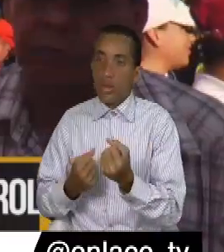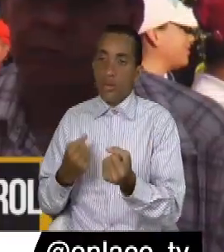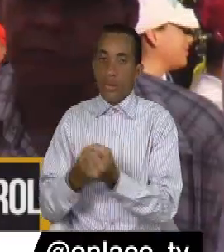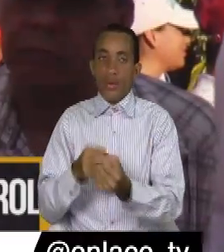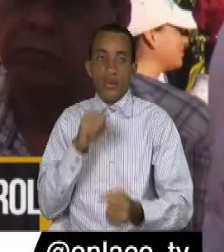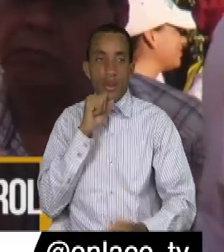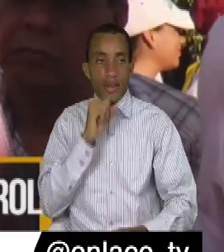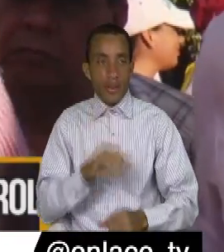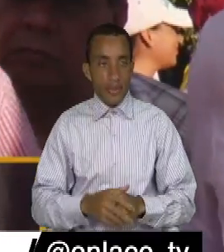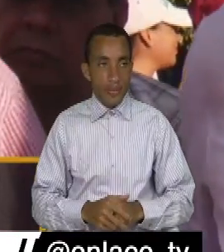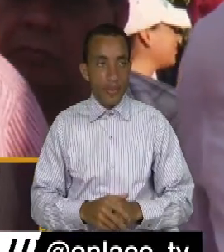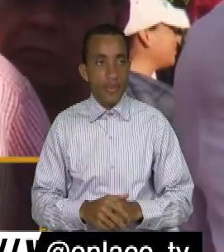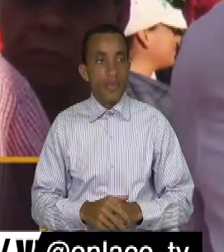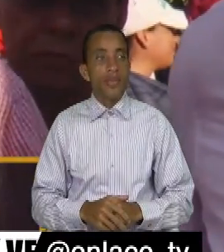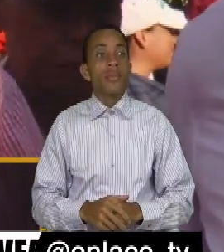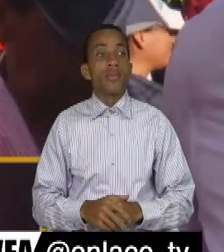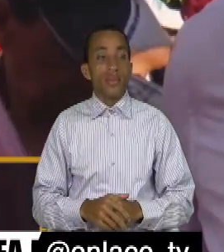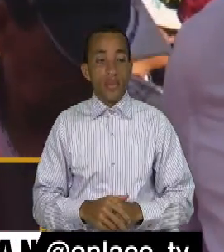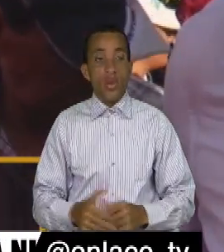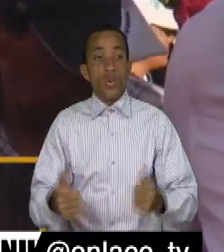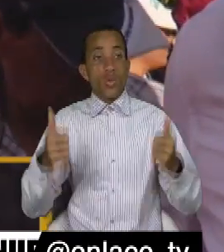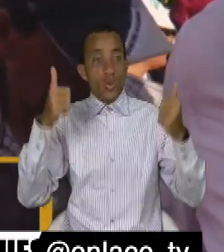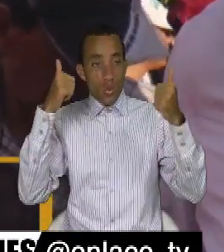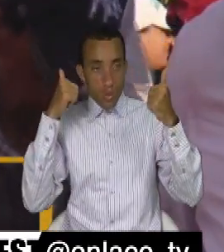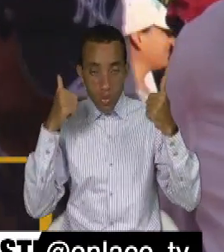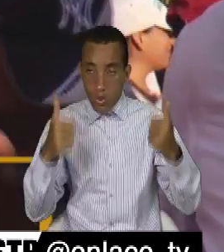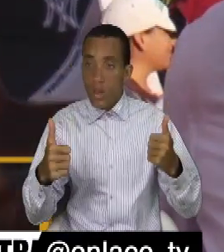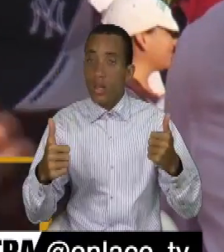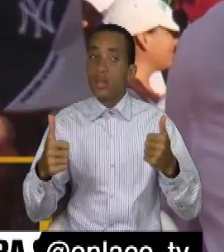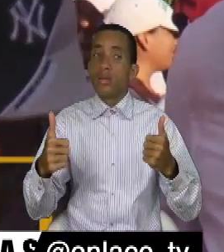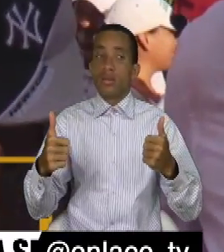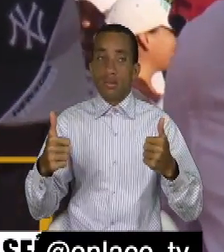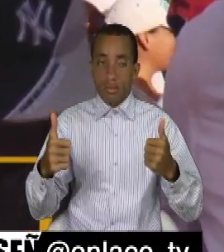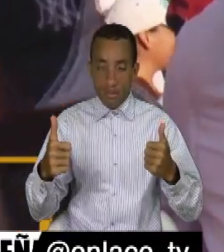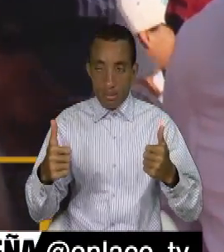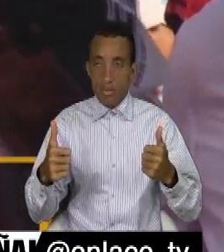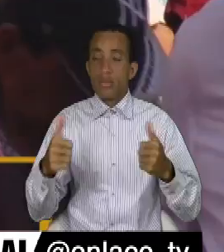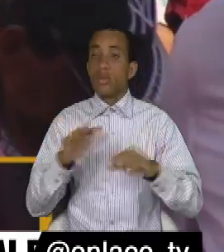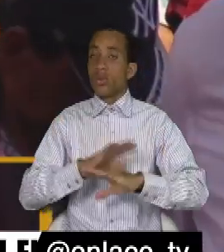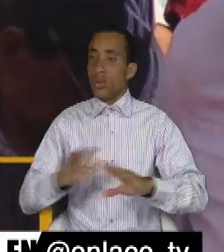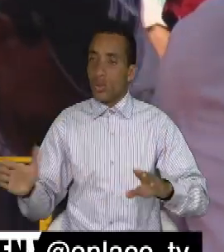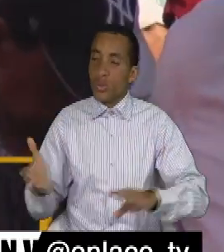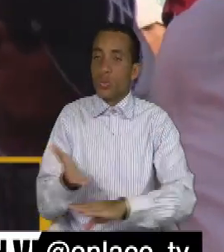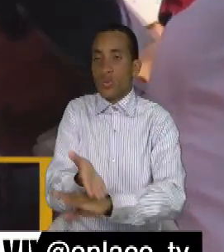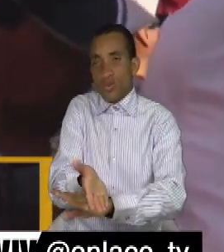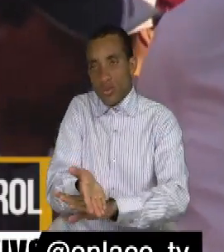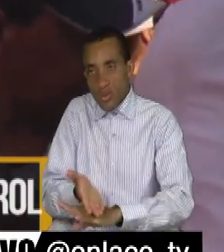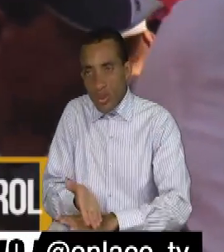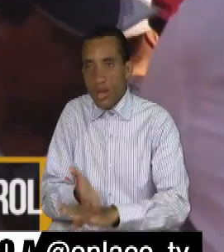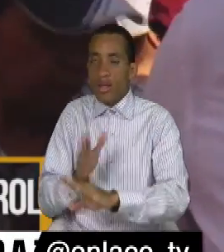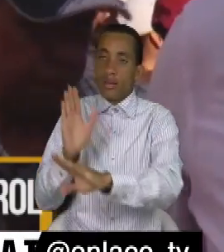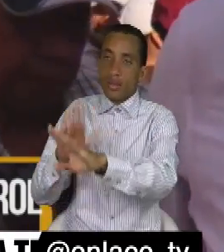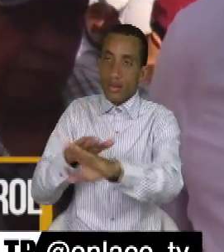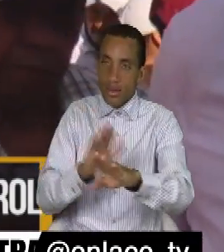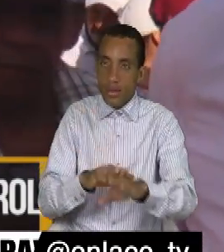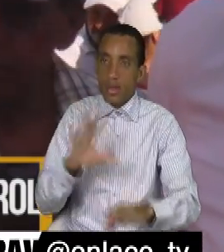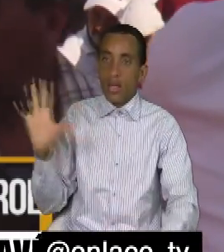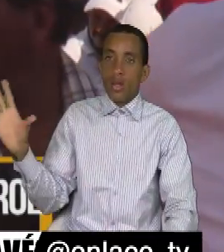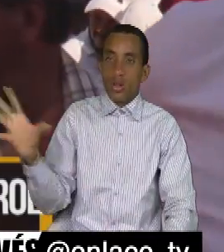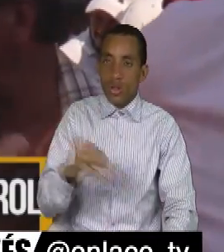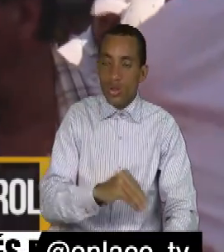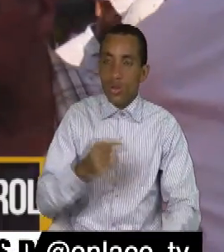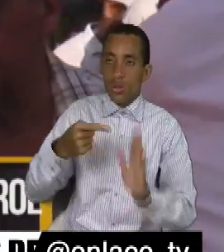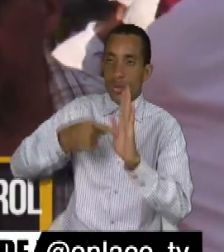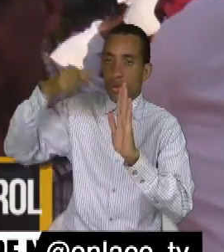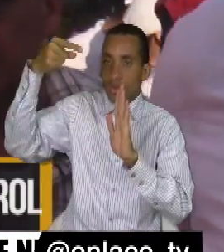Realmente extraordinario, es una manifestación de civismo con un reclamo a las autoridades centrales,